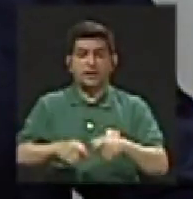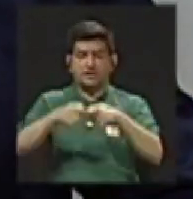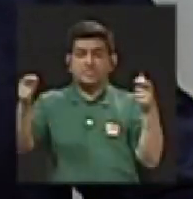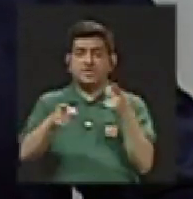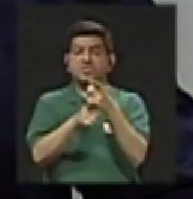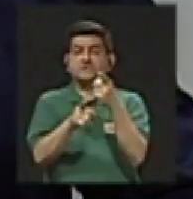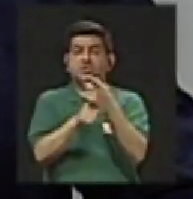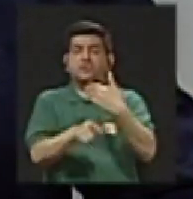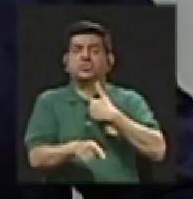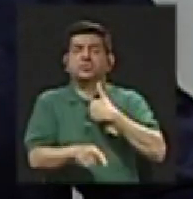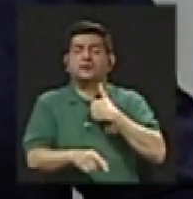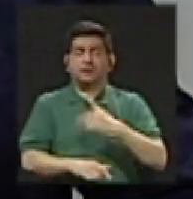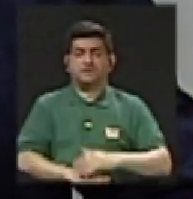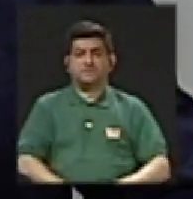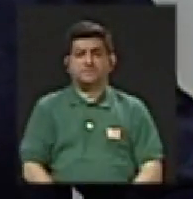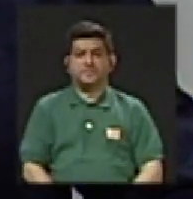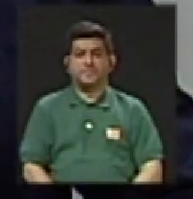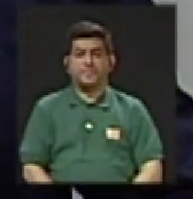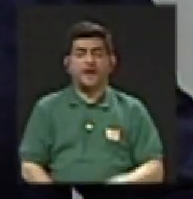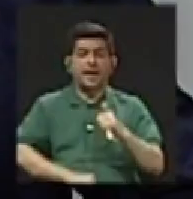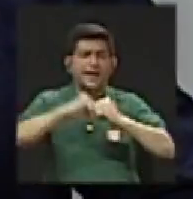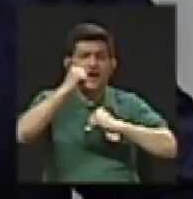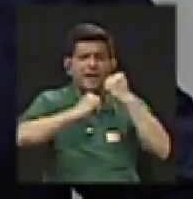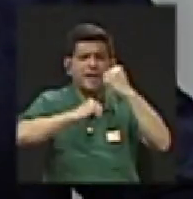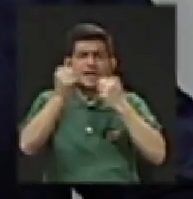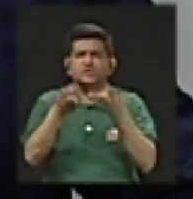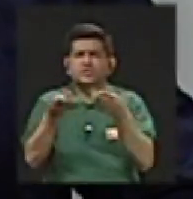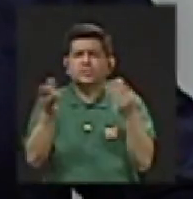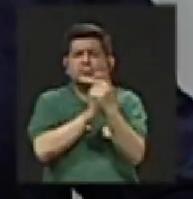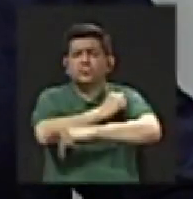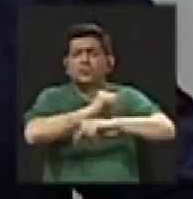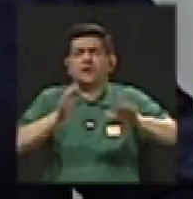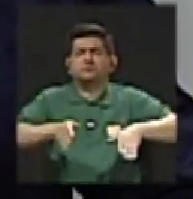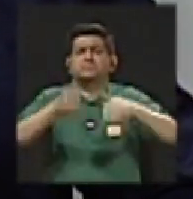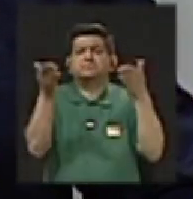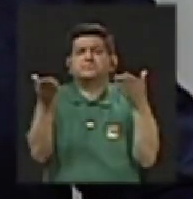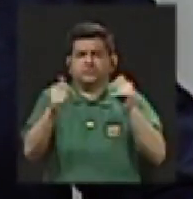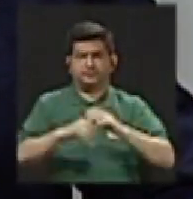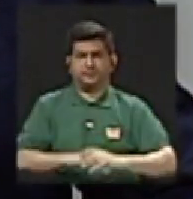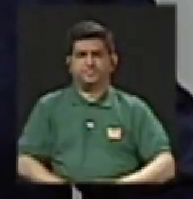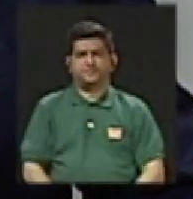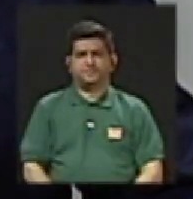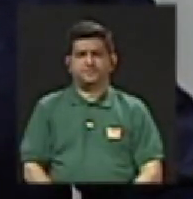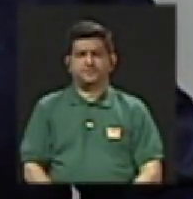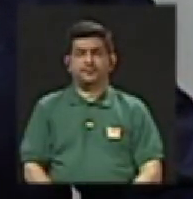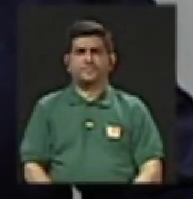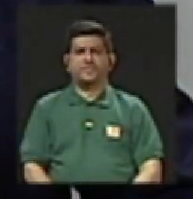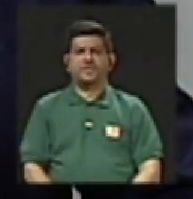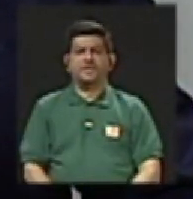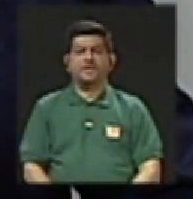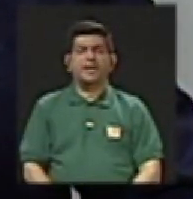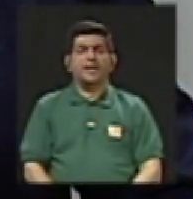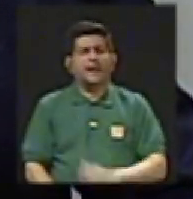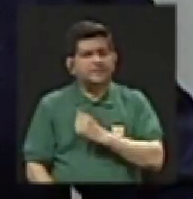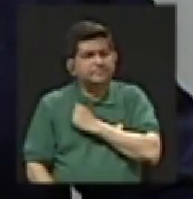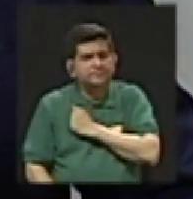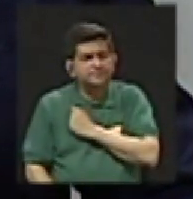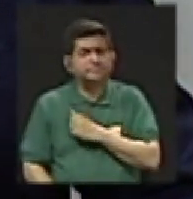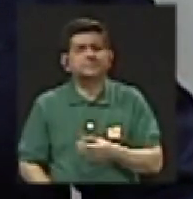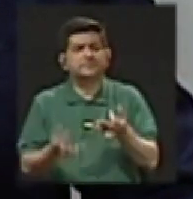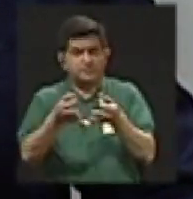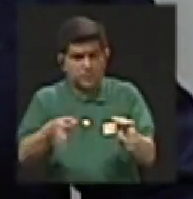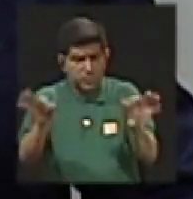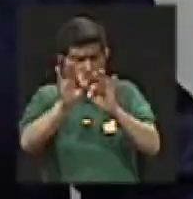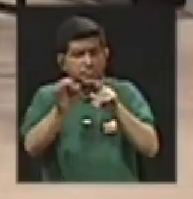apropiadamente cómo está la estructura productiva del país. Entonces, por cierto, vale la pena entonces